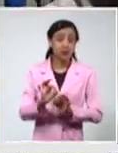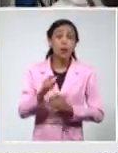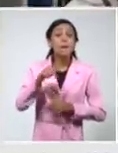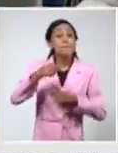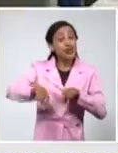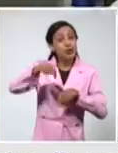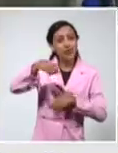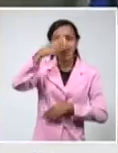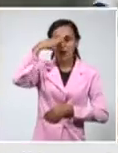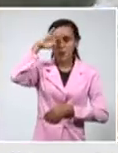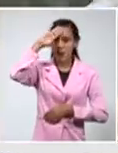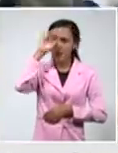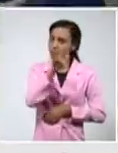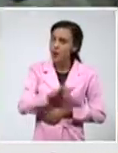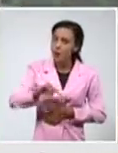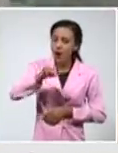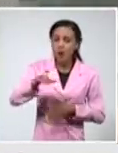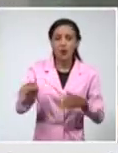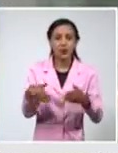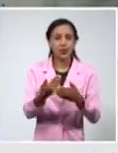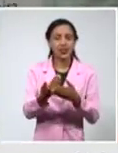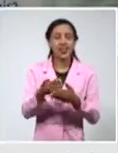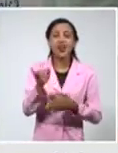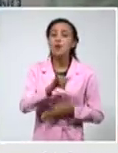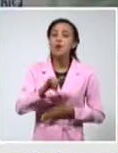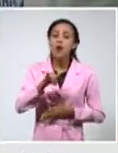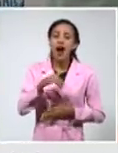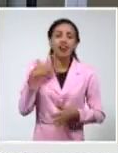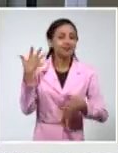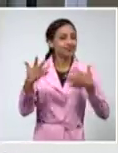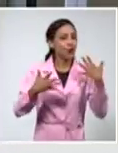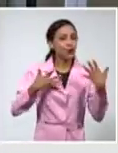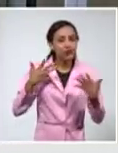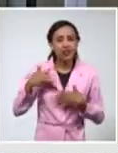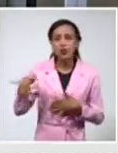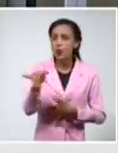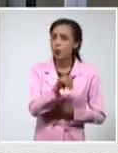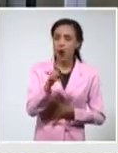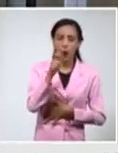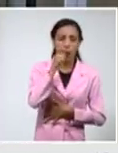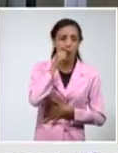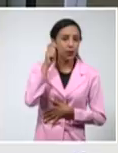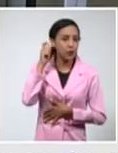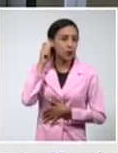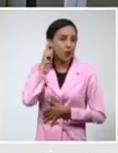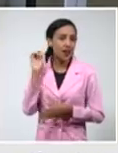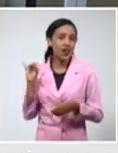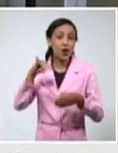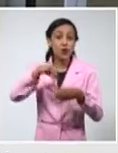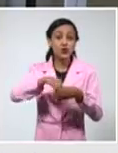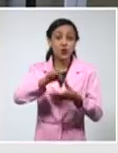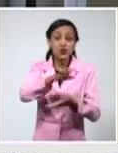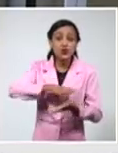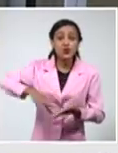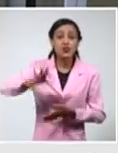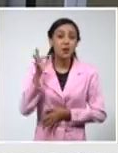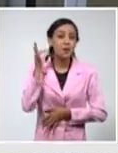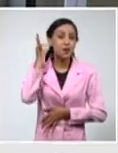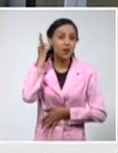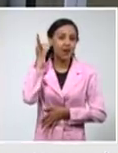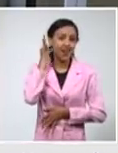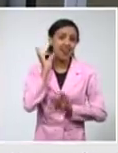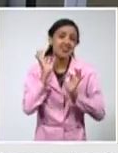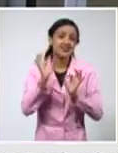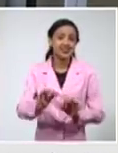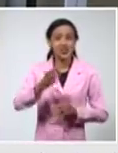constituyen una jornada de celebración de los avances que en materia de igualdad e inclusión social han conquistado las cubanas.